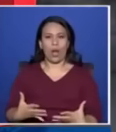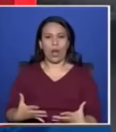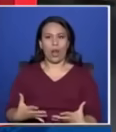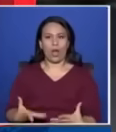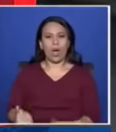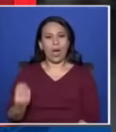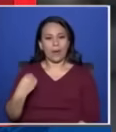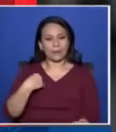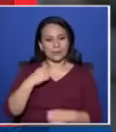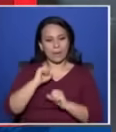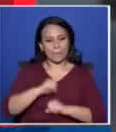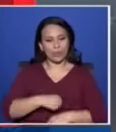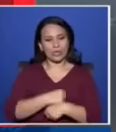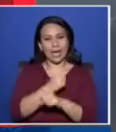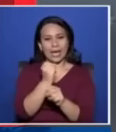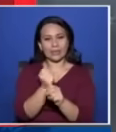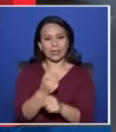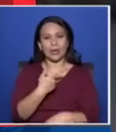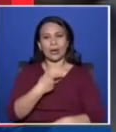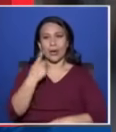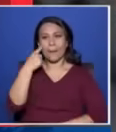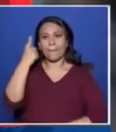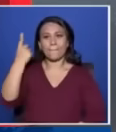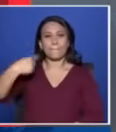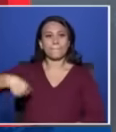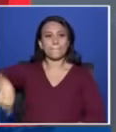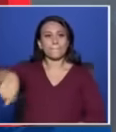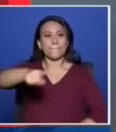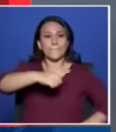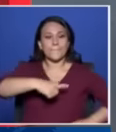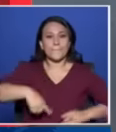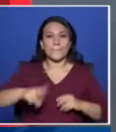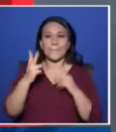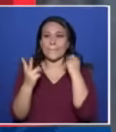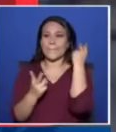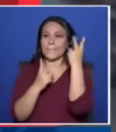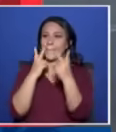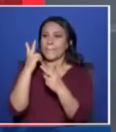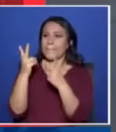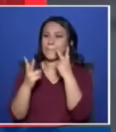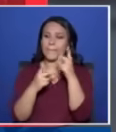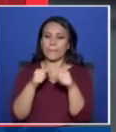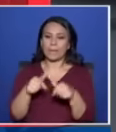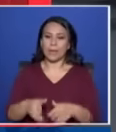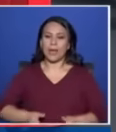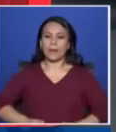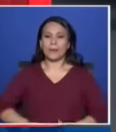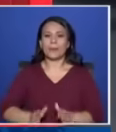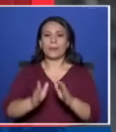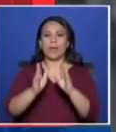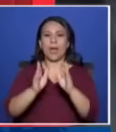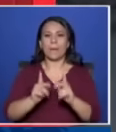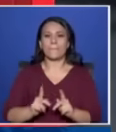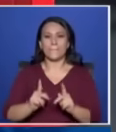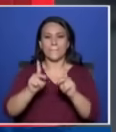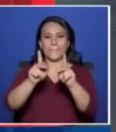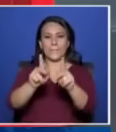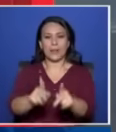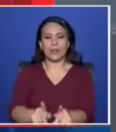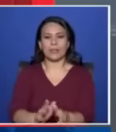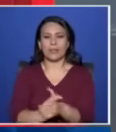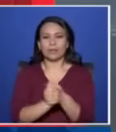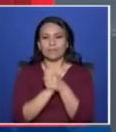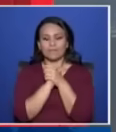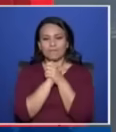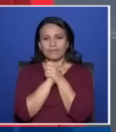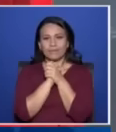usted debe de hacer si su recorrido estaba destinado por la vía perimetral, debido a que se están